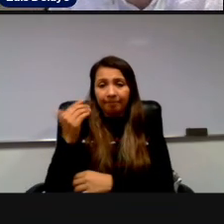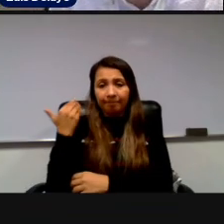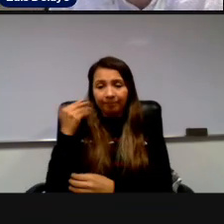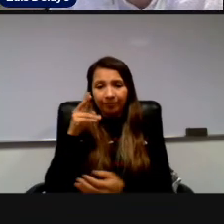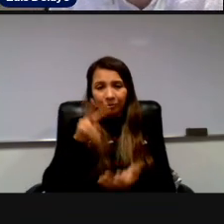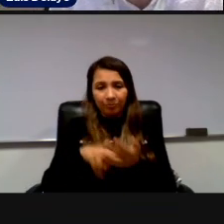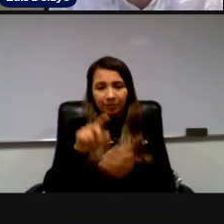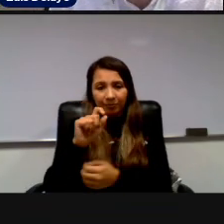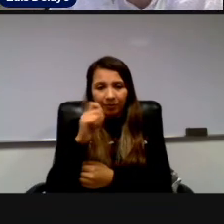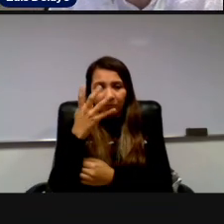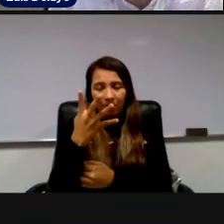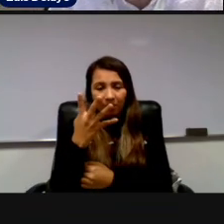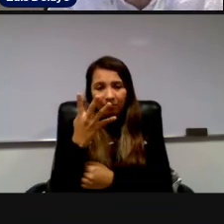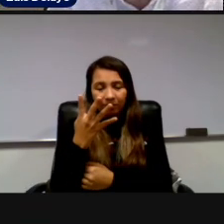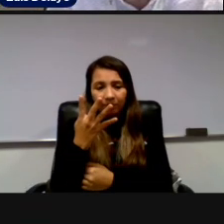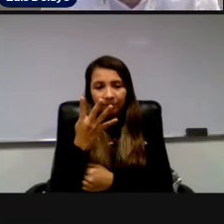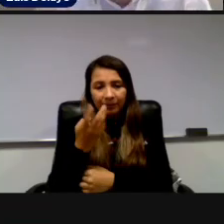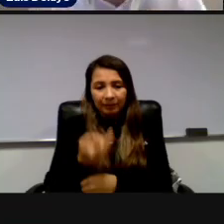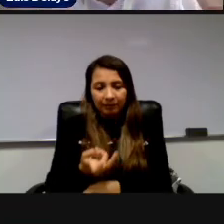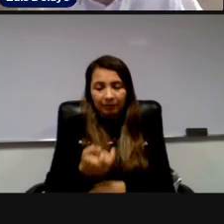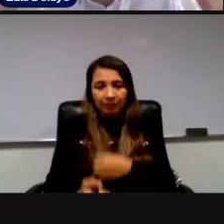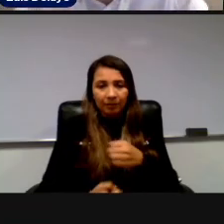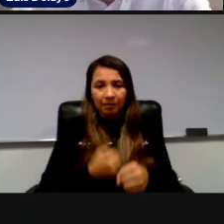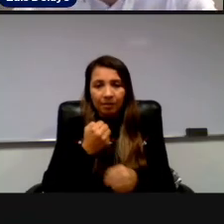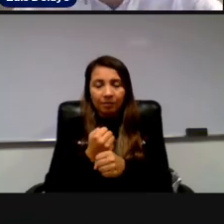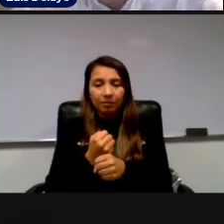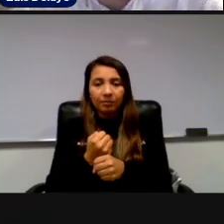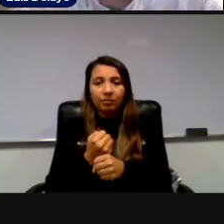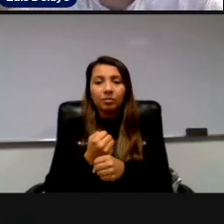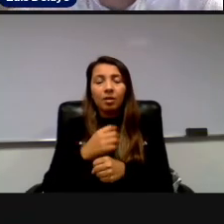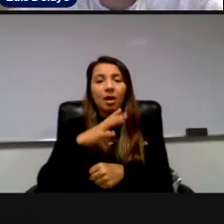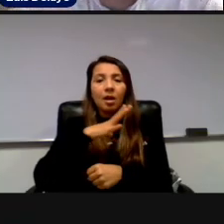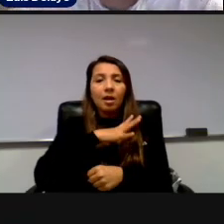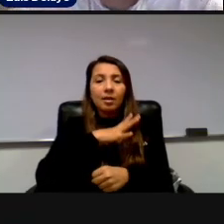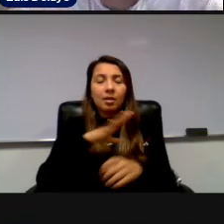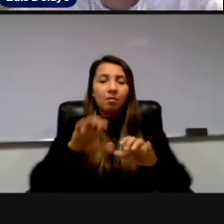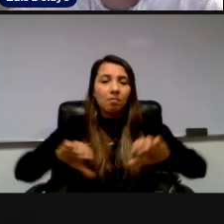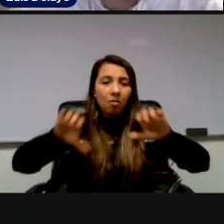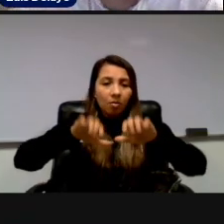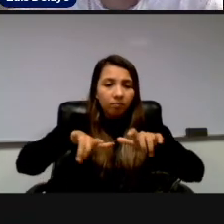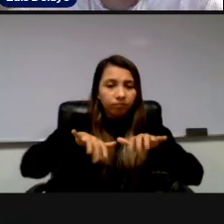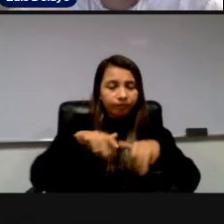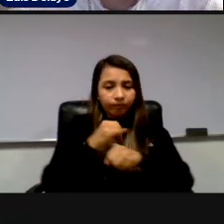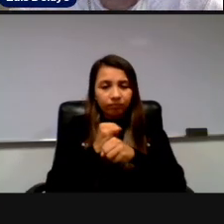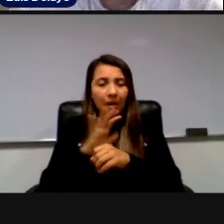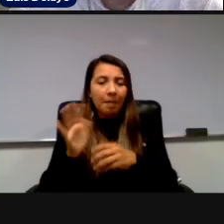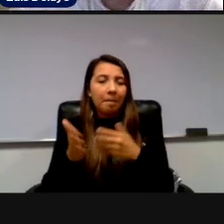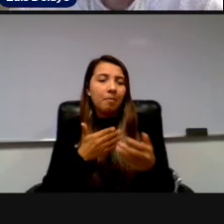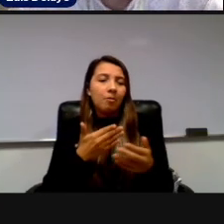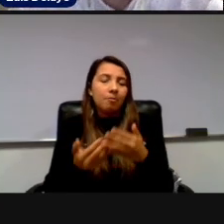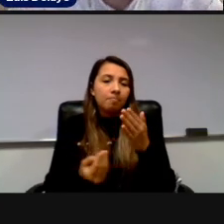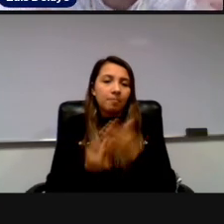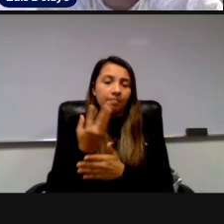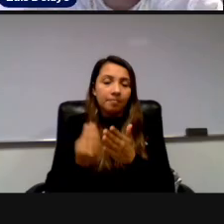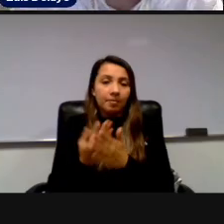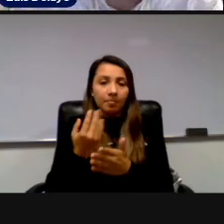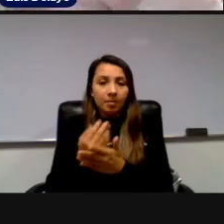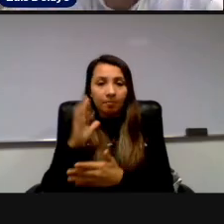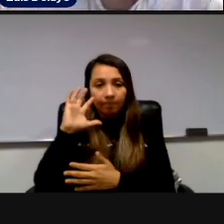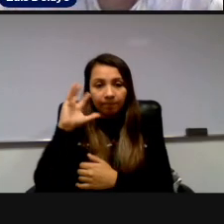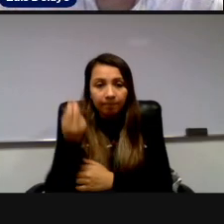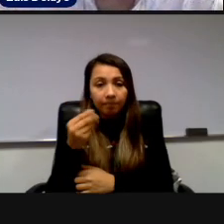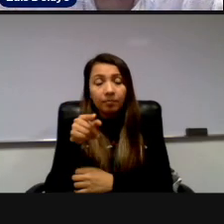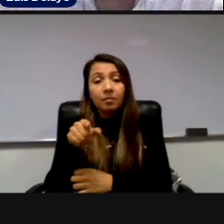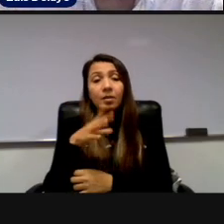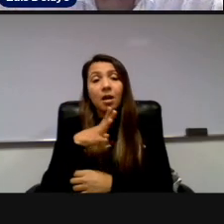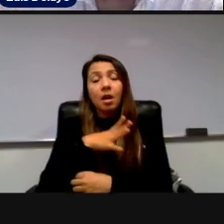en el 2024, utilizando pues algunos métodos computacionales modernos, pues vuelven a intentar